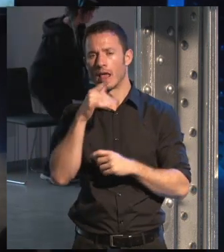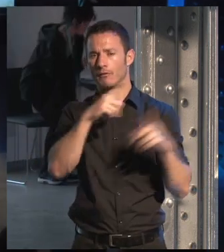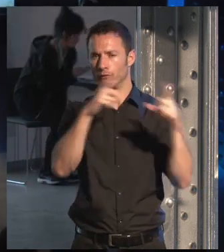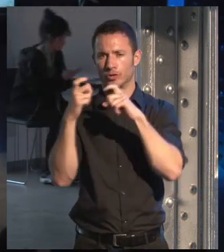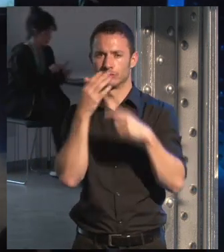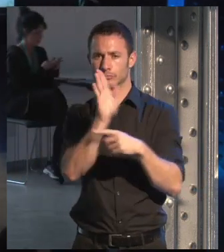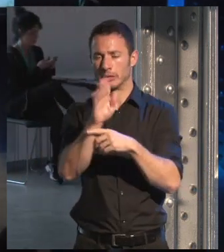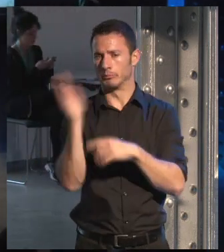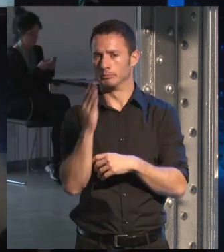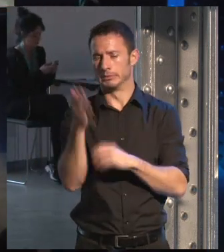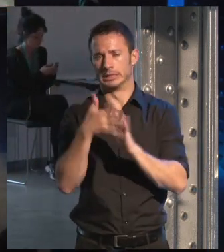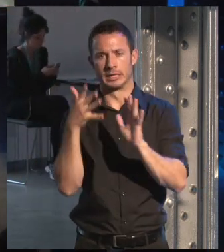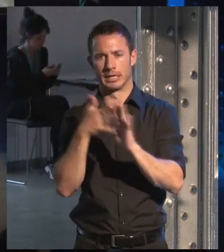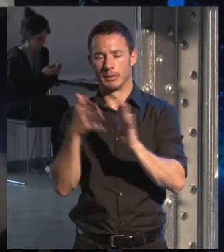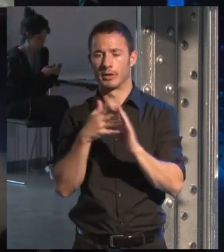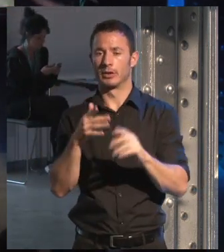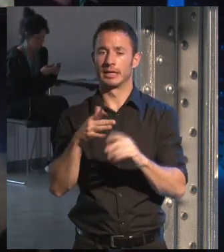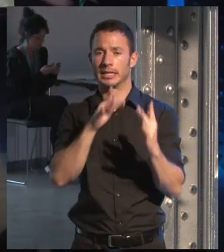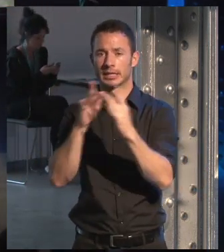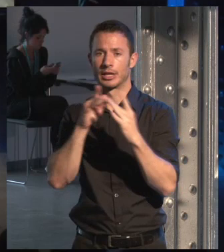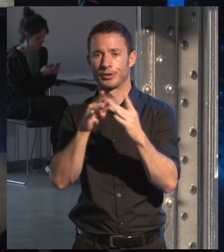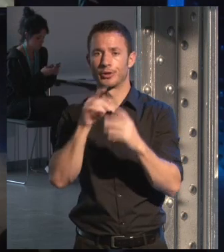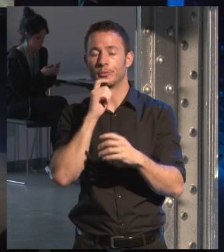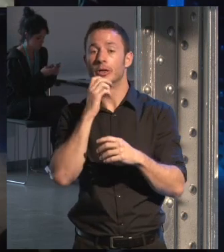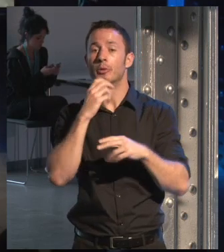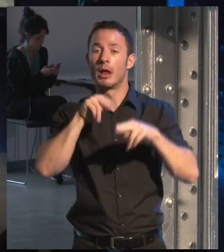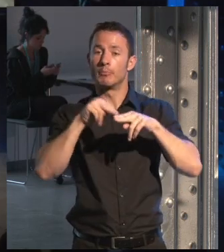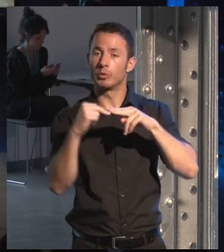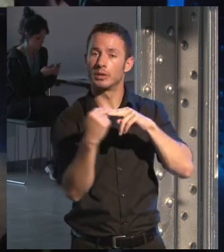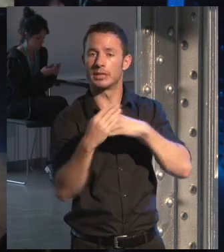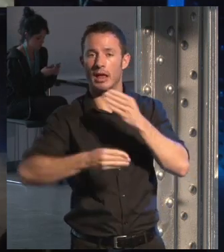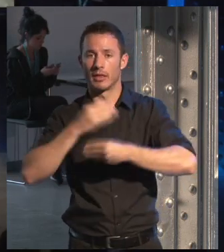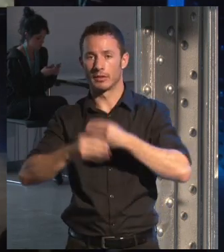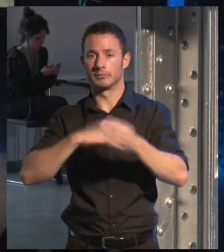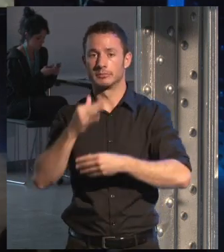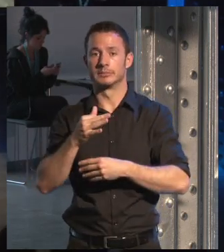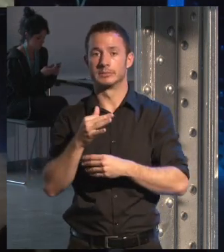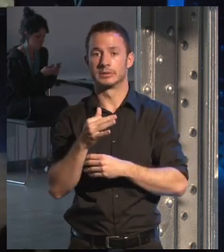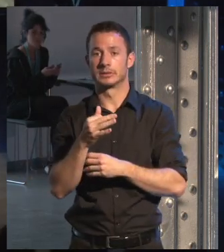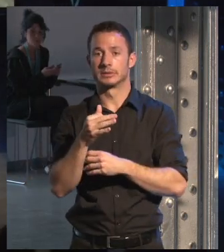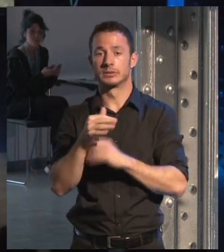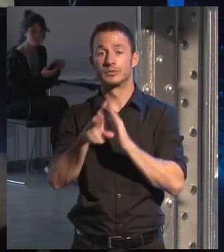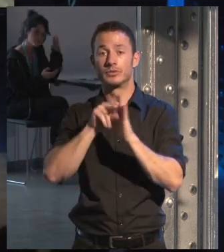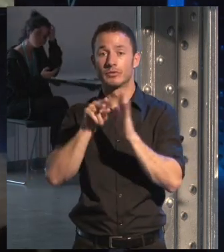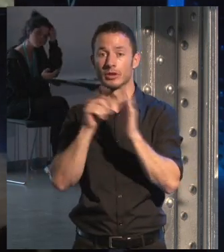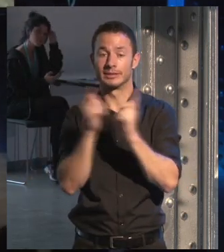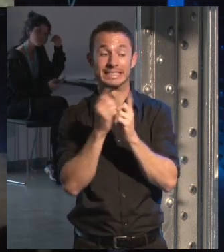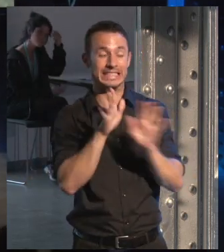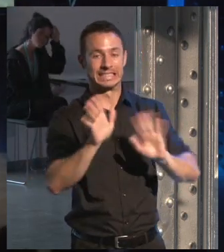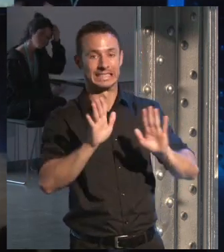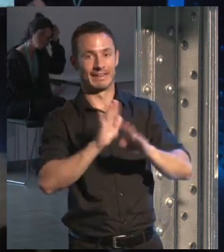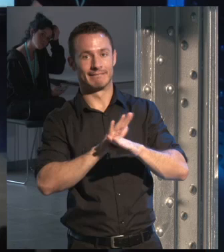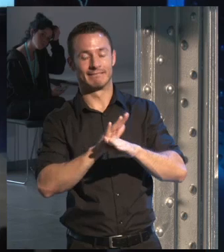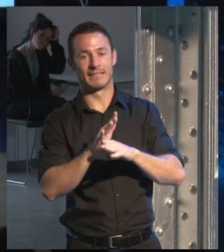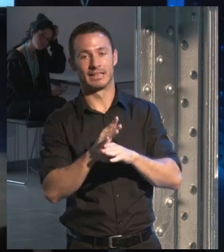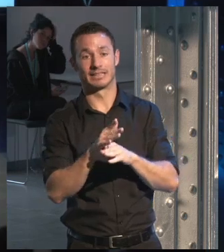fotos rápidamente de las interacciones que hemos propuesto para hacer puzzles y terminamos con un pequeño vídeo de... Si te parece es que vamos un